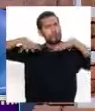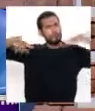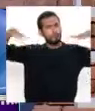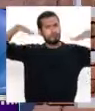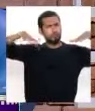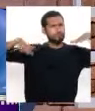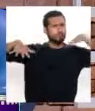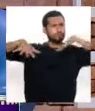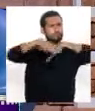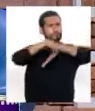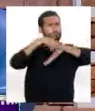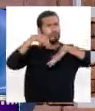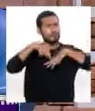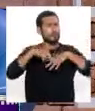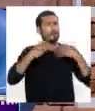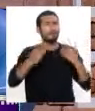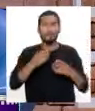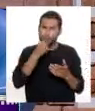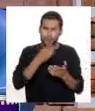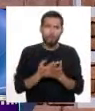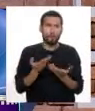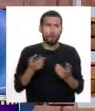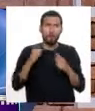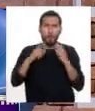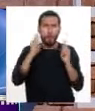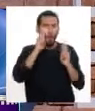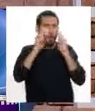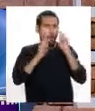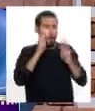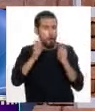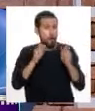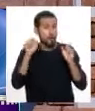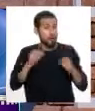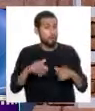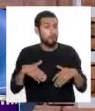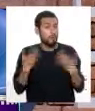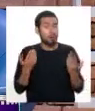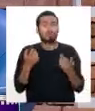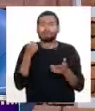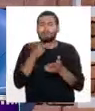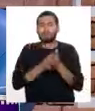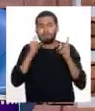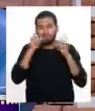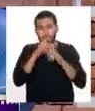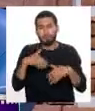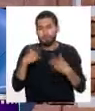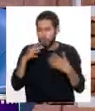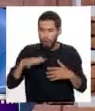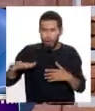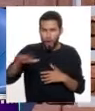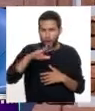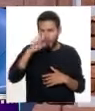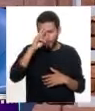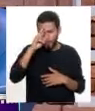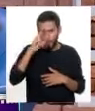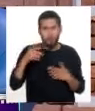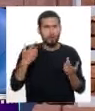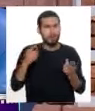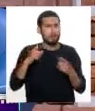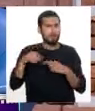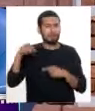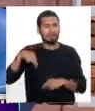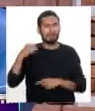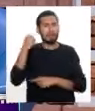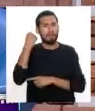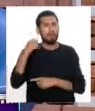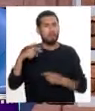permite tener importantes apuestas turísticas se puede convertir en un desafío para llegar a todos los peruanos con los derechos que tenemos